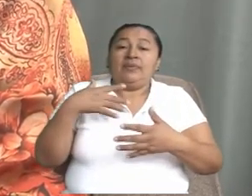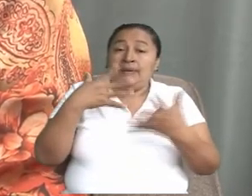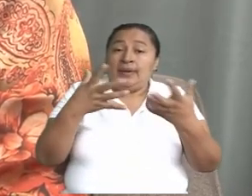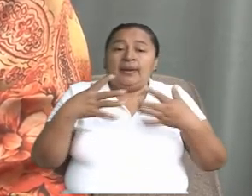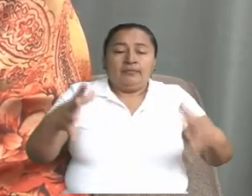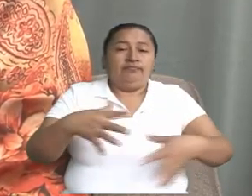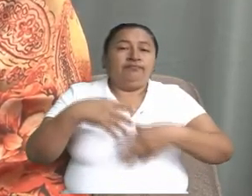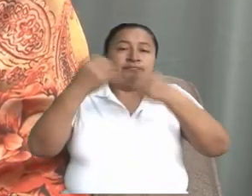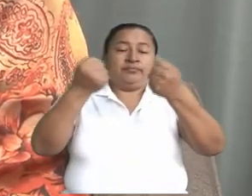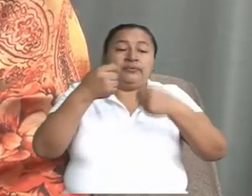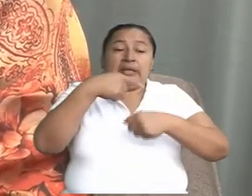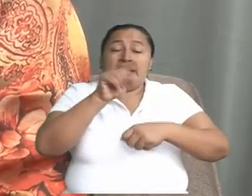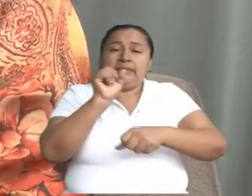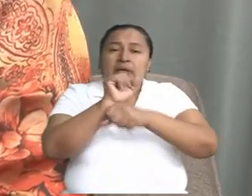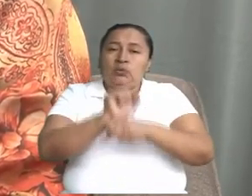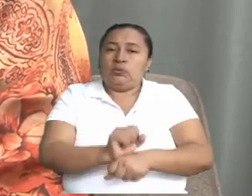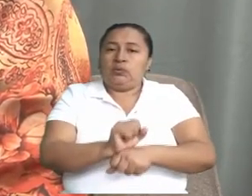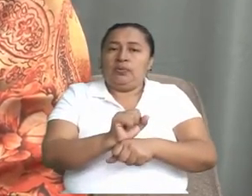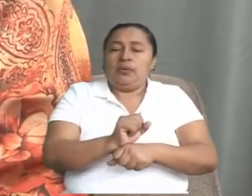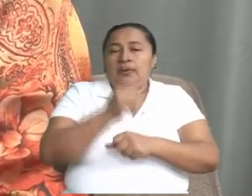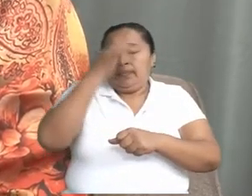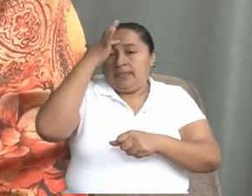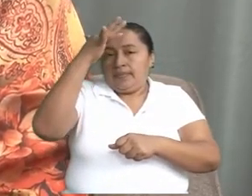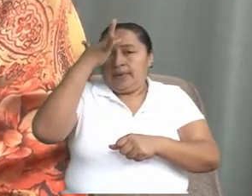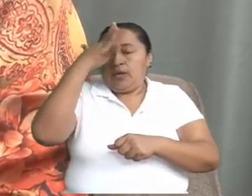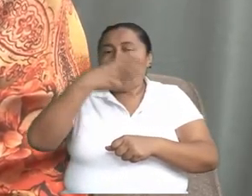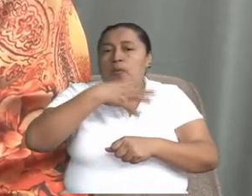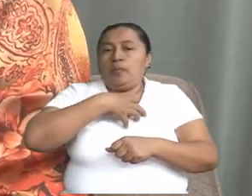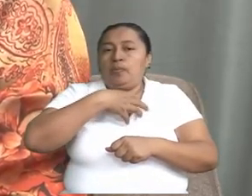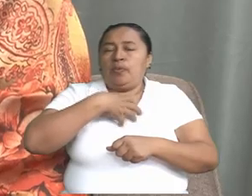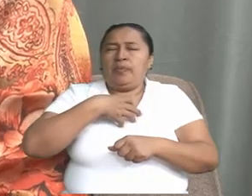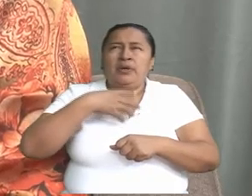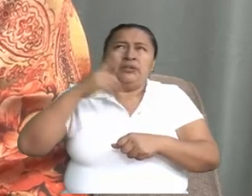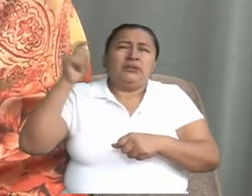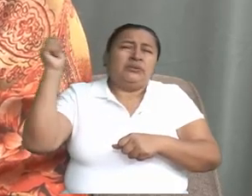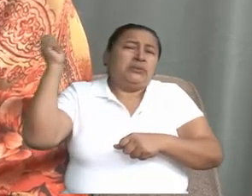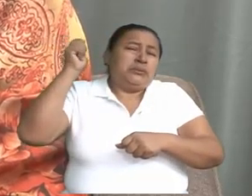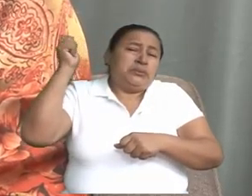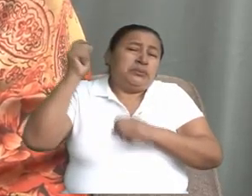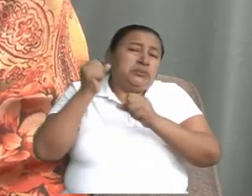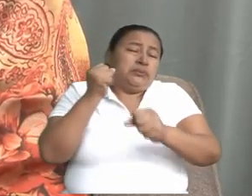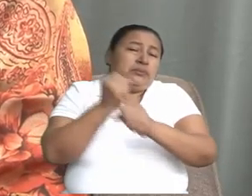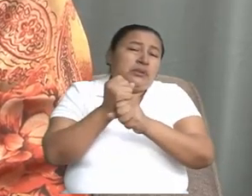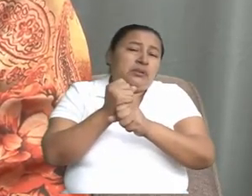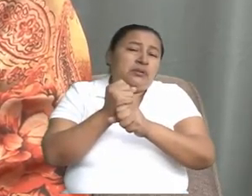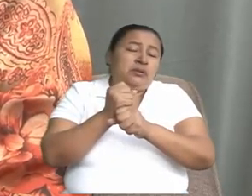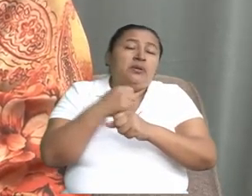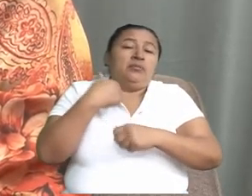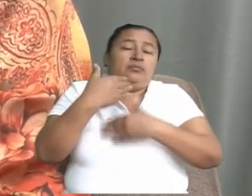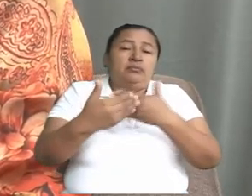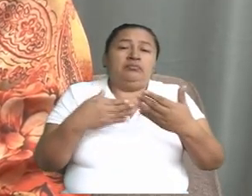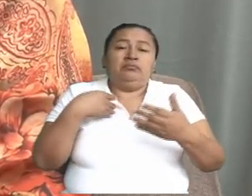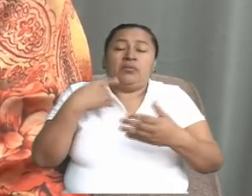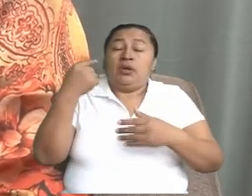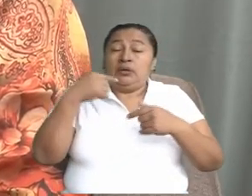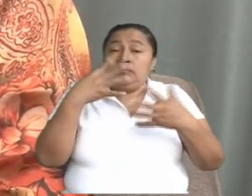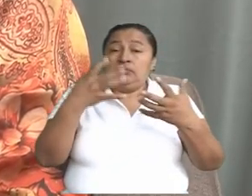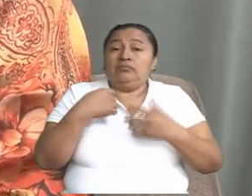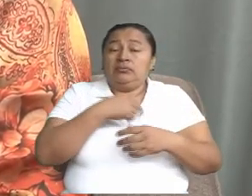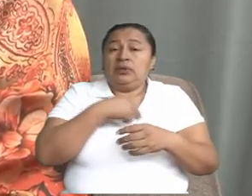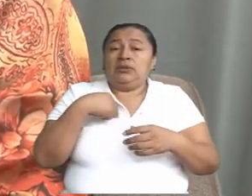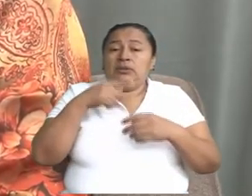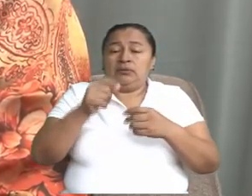de esa tradición de México que durante muchos años lo distinguió por ser un país